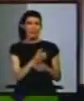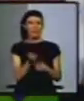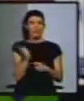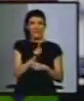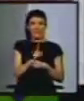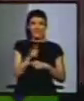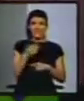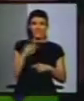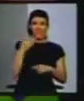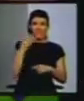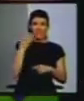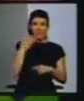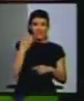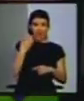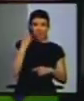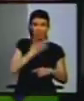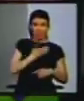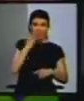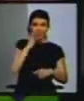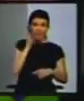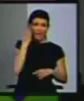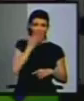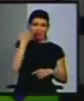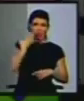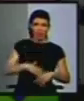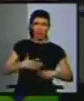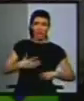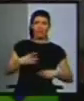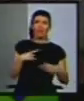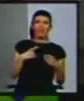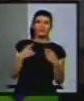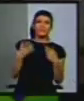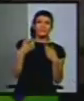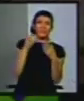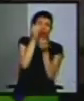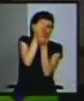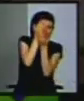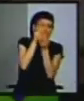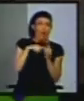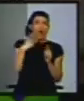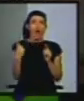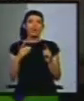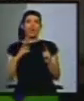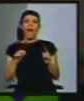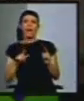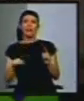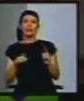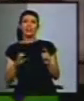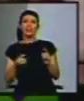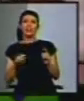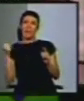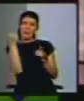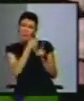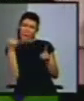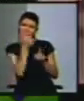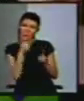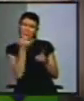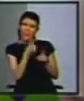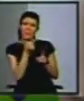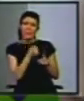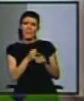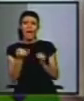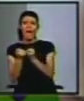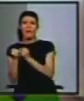herida, el jugador de O'Higgins, Carlos Escobar, lo golpea insistentemente junto a sus amigos.